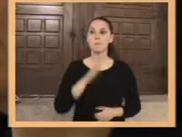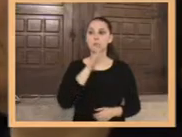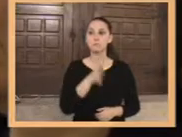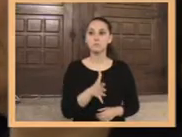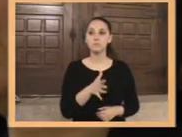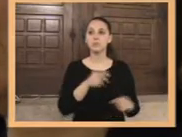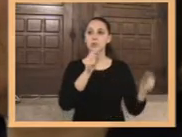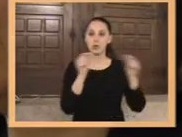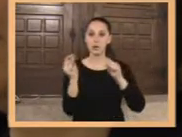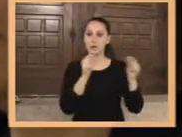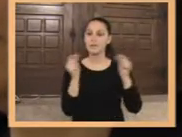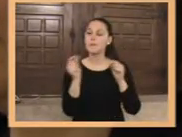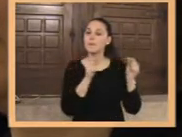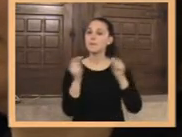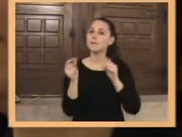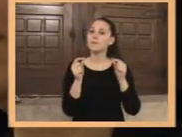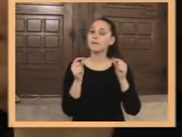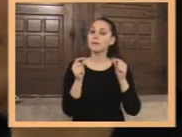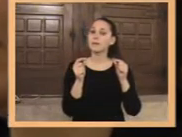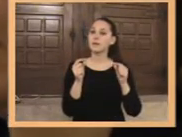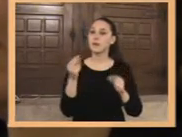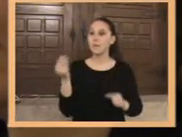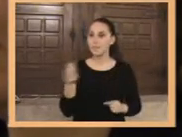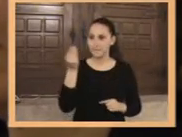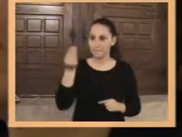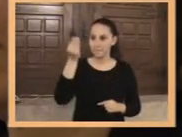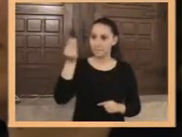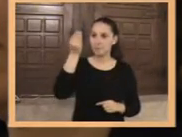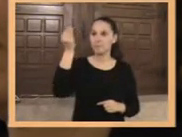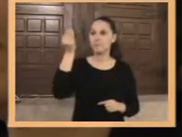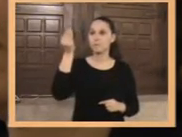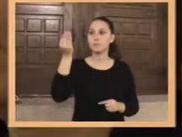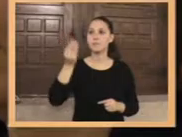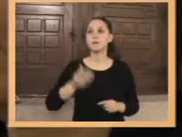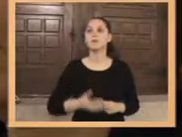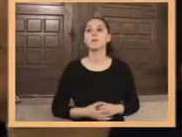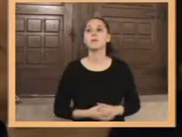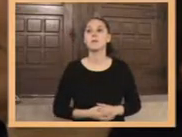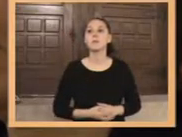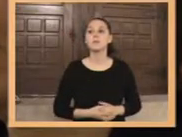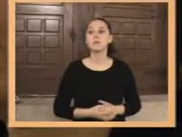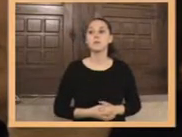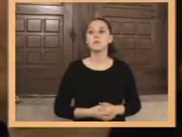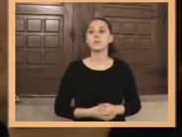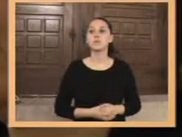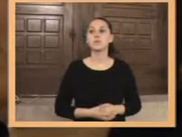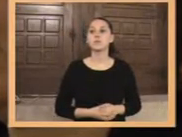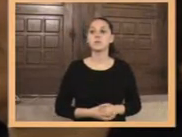que el debate va a ser más enriquecedor. De hecho, aquí hay dos grupos municipales que en absoluto no han dicho nada.